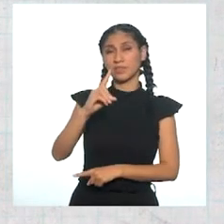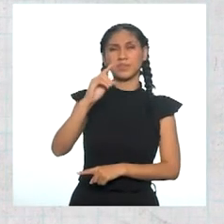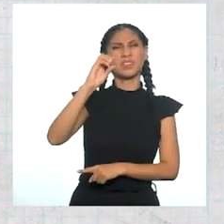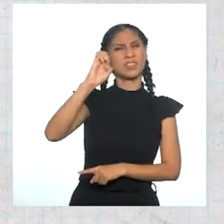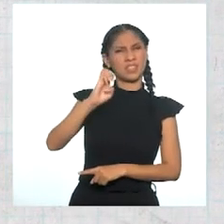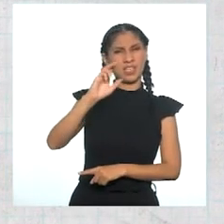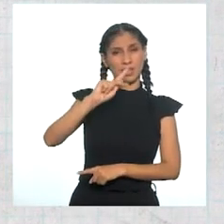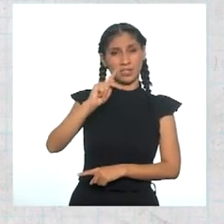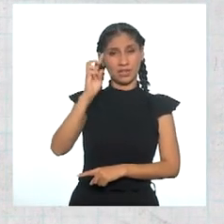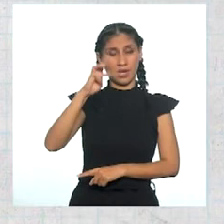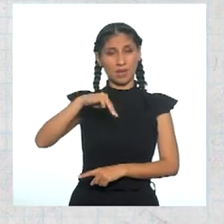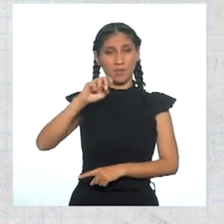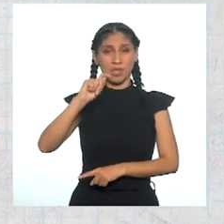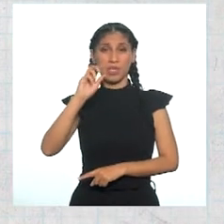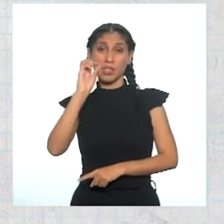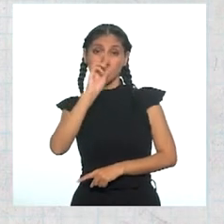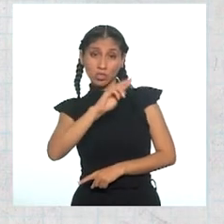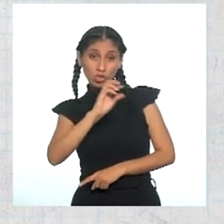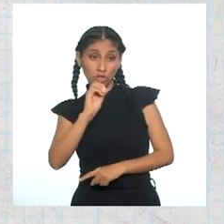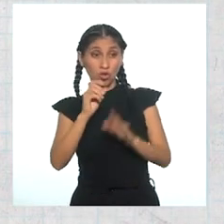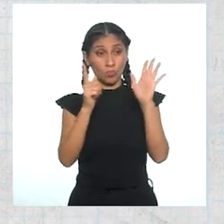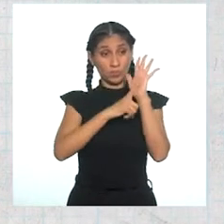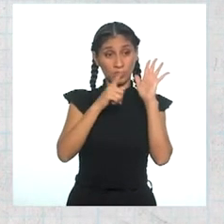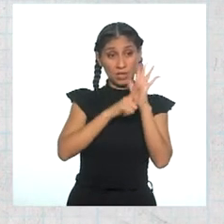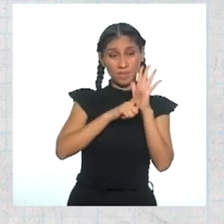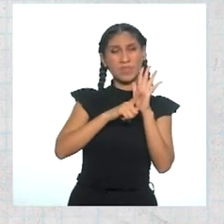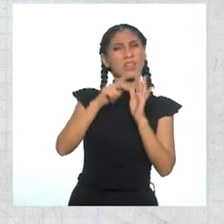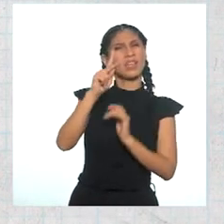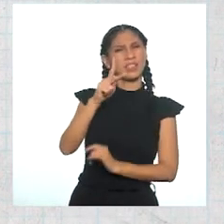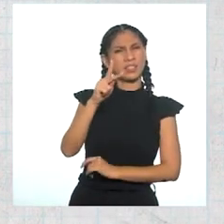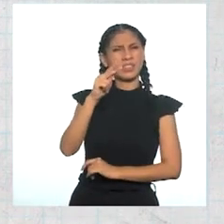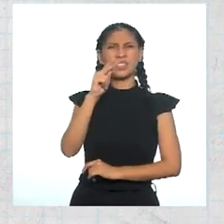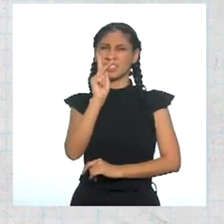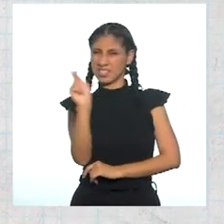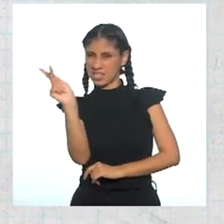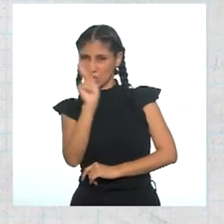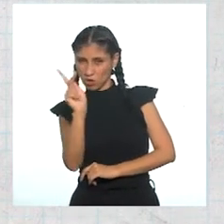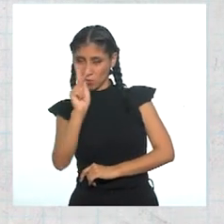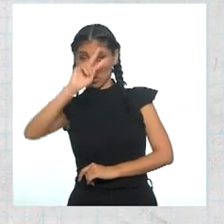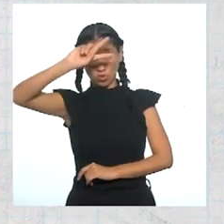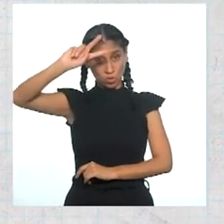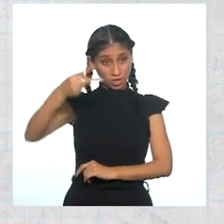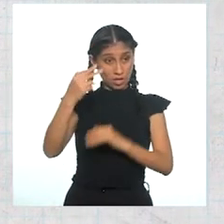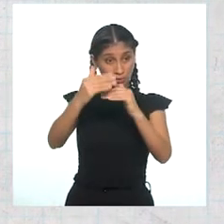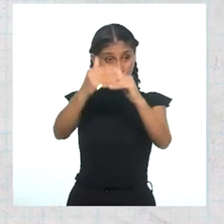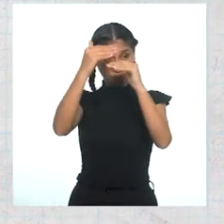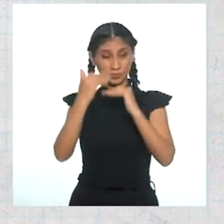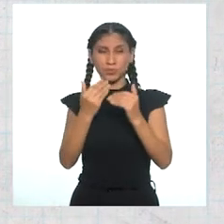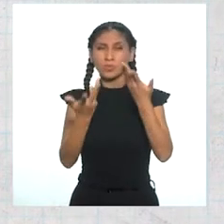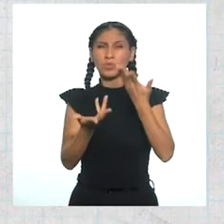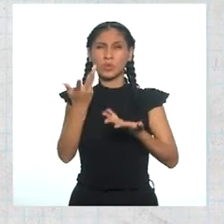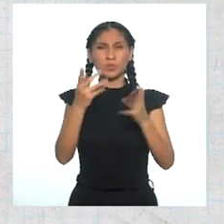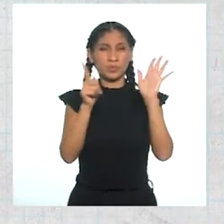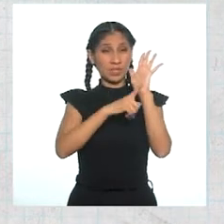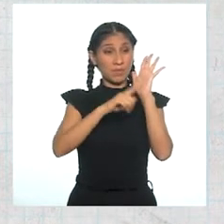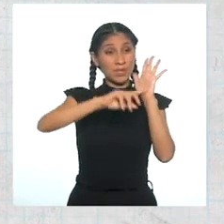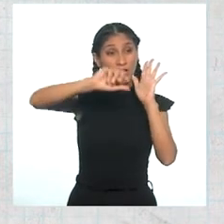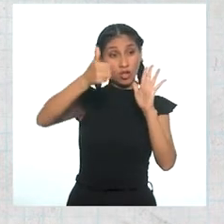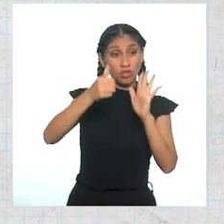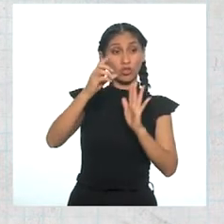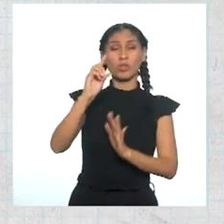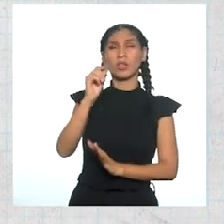cuadrado, hectómetro cuadrado y kilómetro cuadrado. Y como submúltiplos, al decímetro